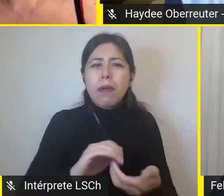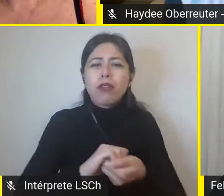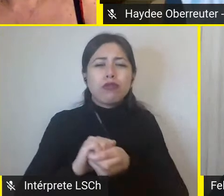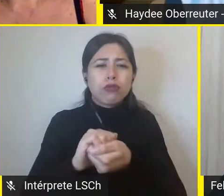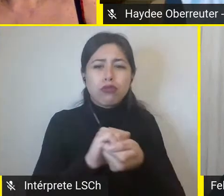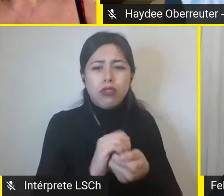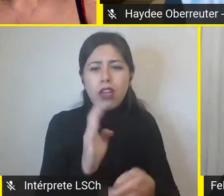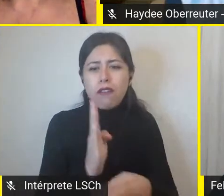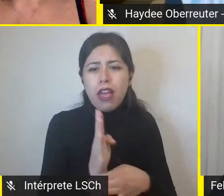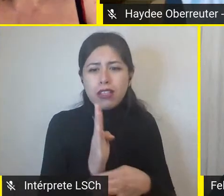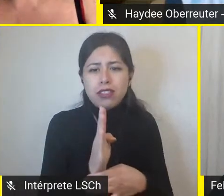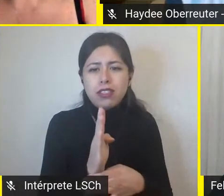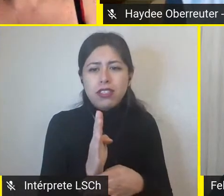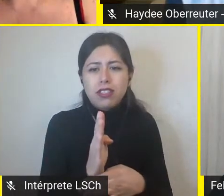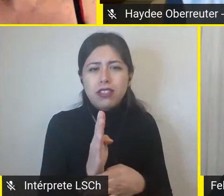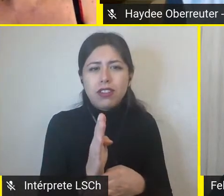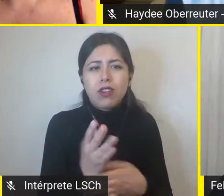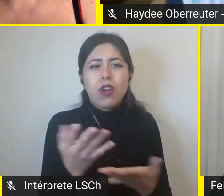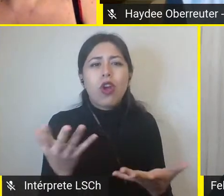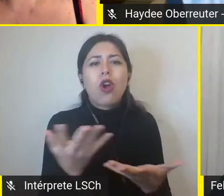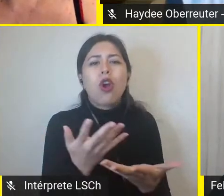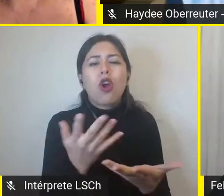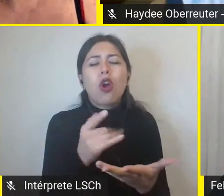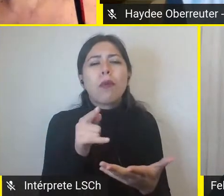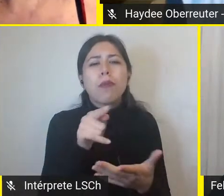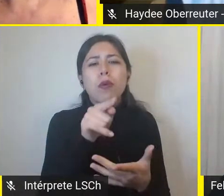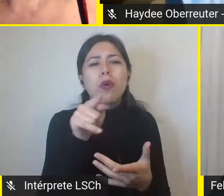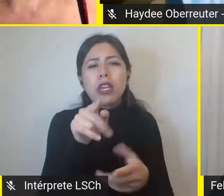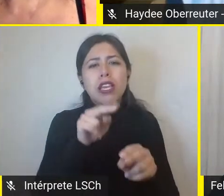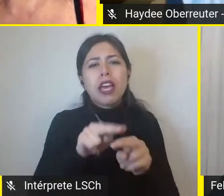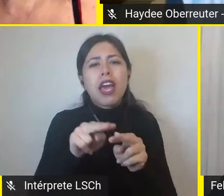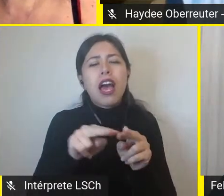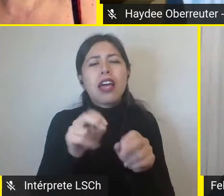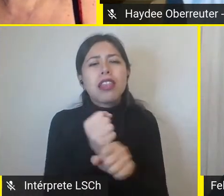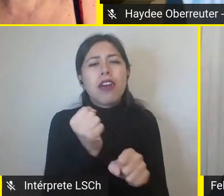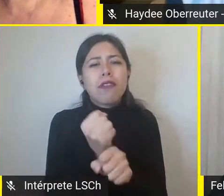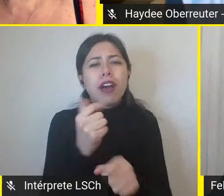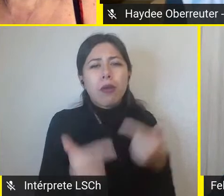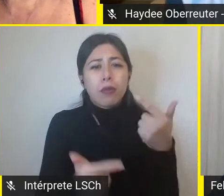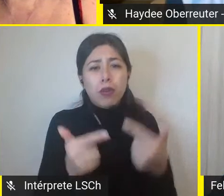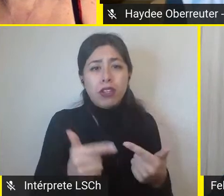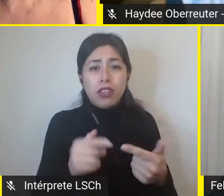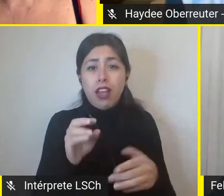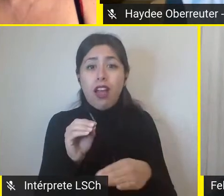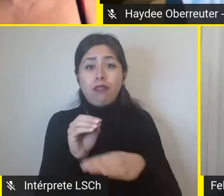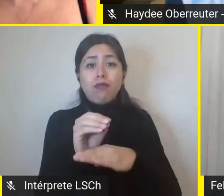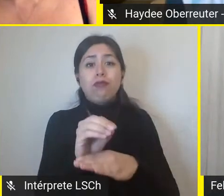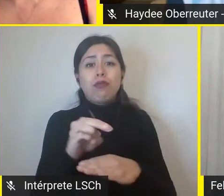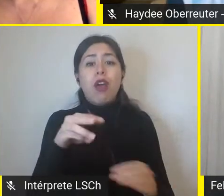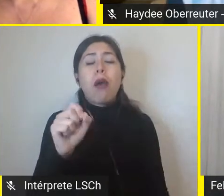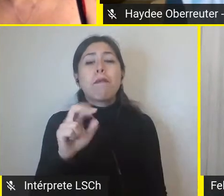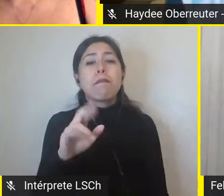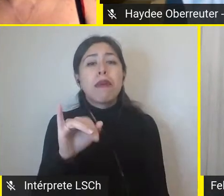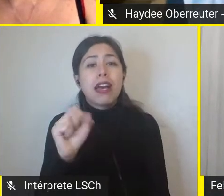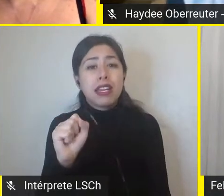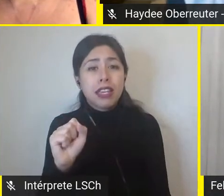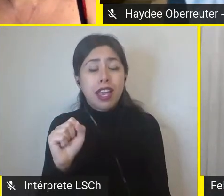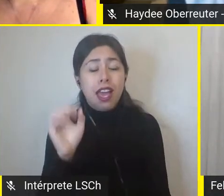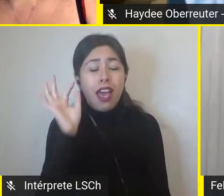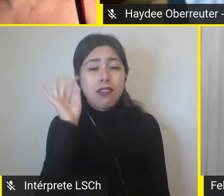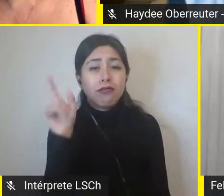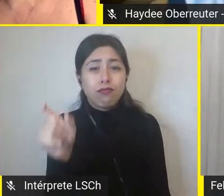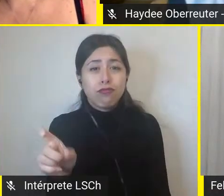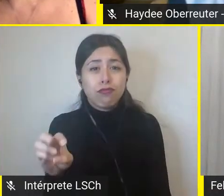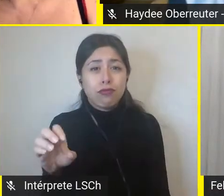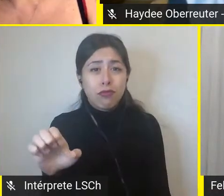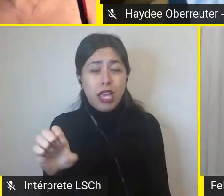porque ¿cómo va a ser ese trabajo político y esta advertencia que hace María Emilia de cuidado con los que se